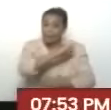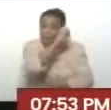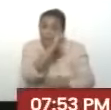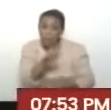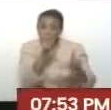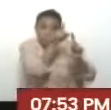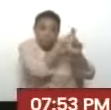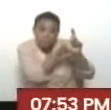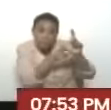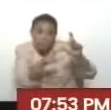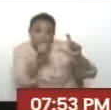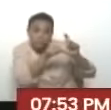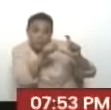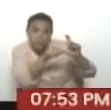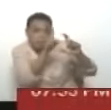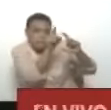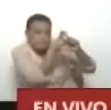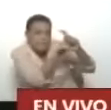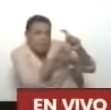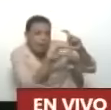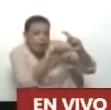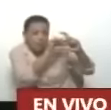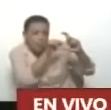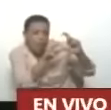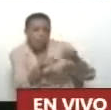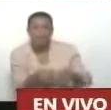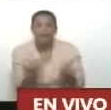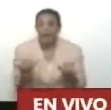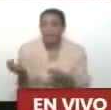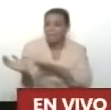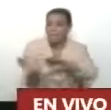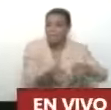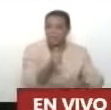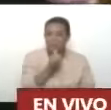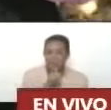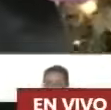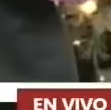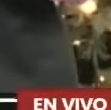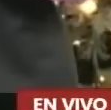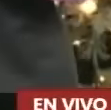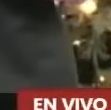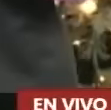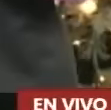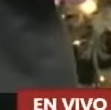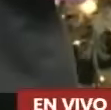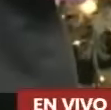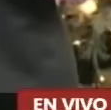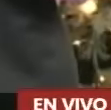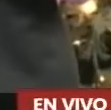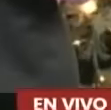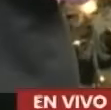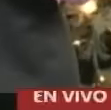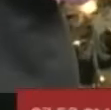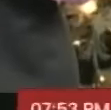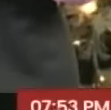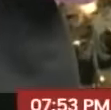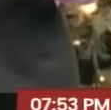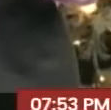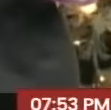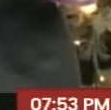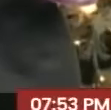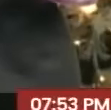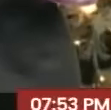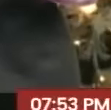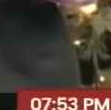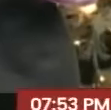Pronto estaré por allá, pendiente de los zulianos, pues. Vamos a seguir revisando, presidente, noticias en materia nacional. Y, por cierto, agradezco inmensamente a María Alexandra, que